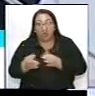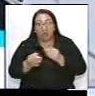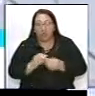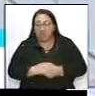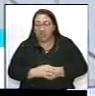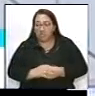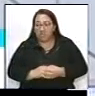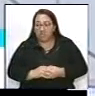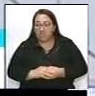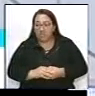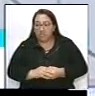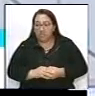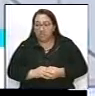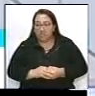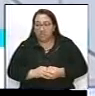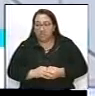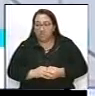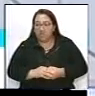declaraciones.